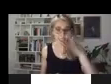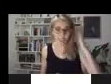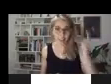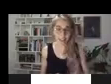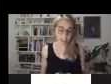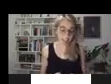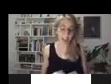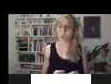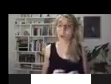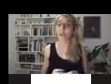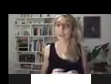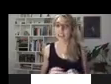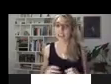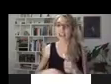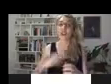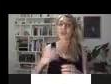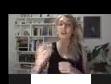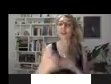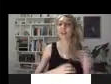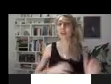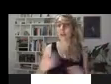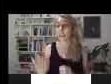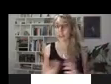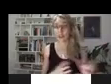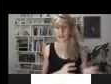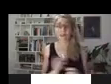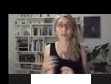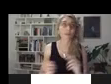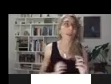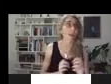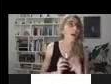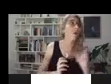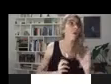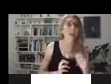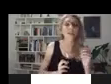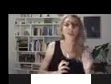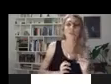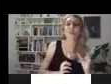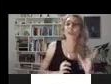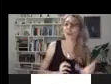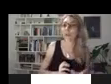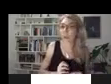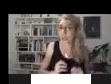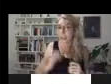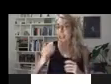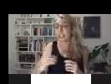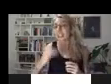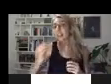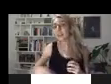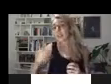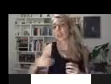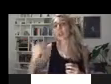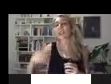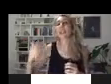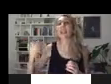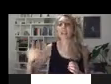pensemos en alguna feria y cómo entre los pasillos se empieza, fulanito compró tal obra, y